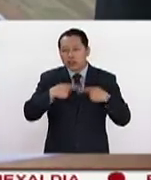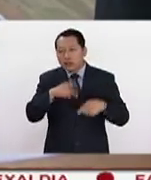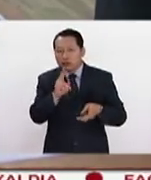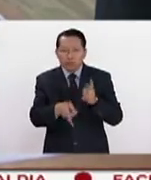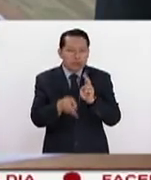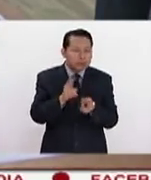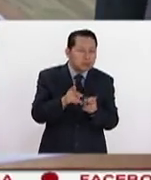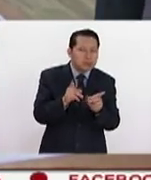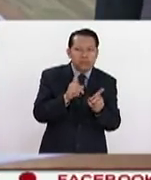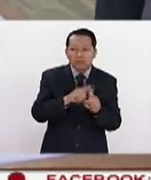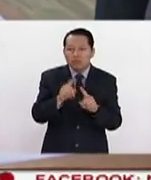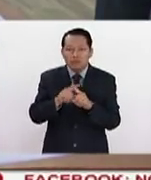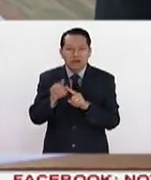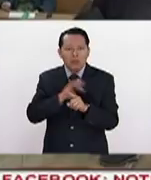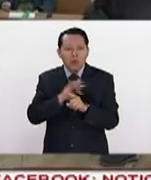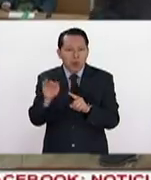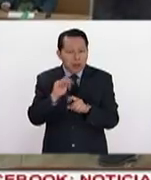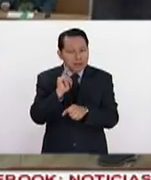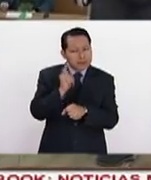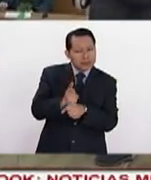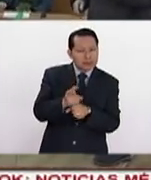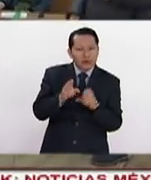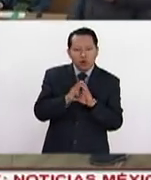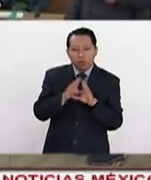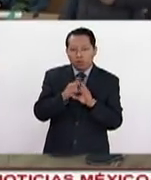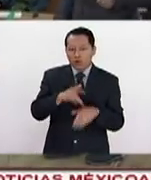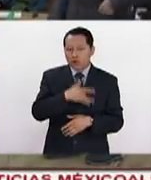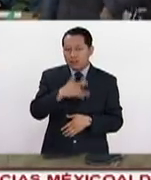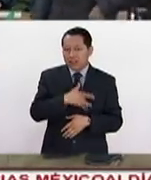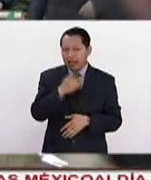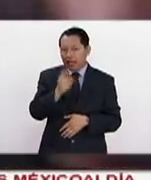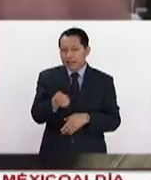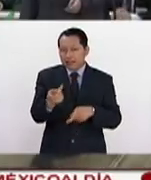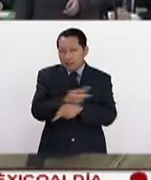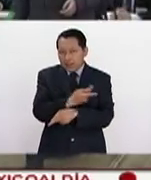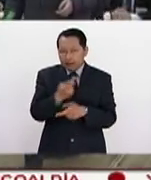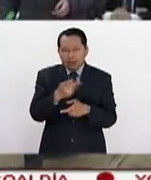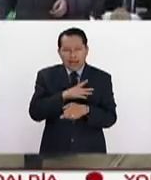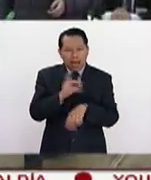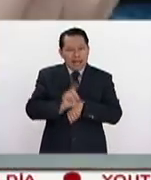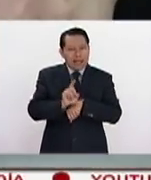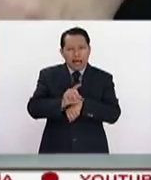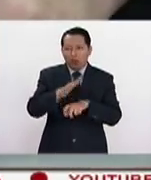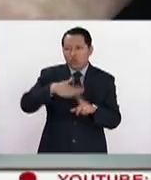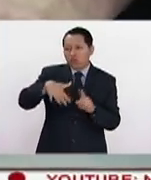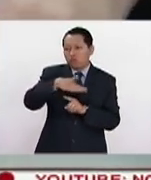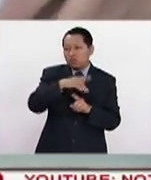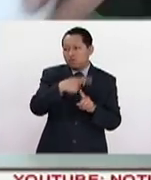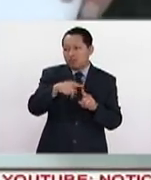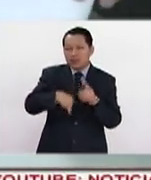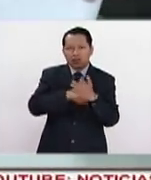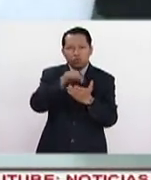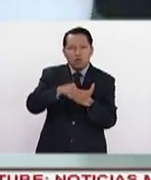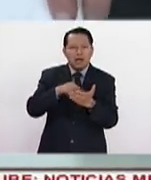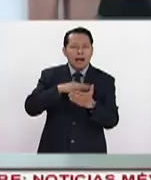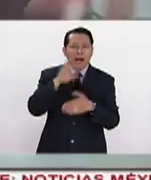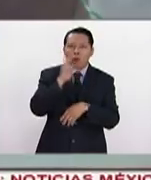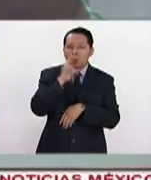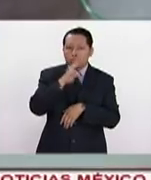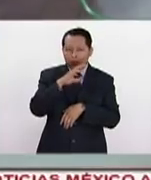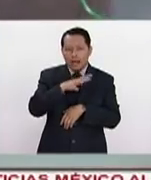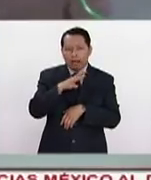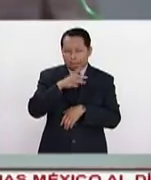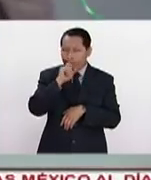sentir, digamos, el pulso que se vive del día a día en distintas partes de Rusia, donde se llevará a